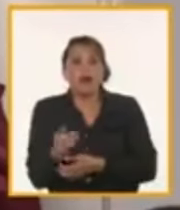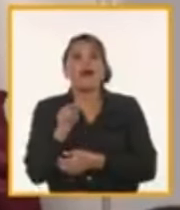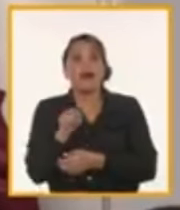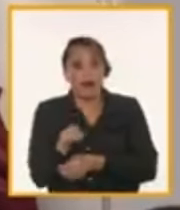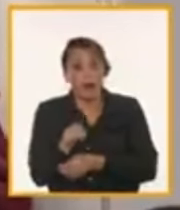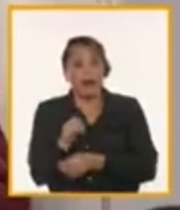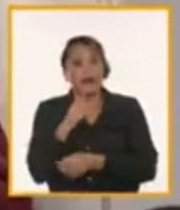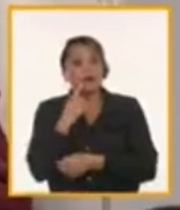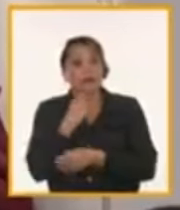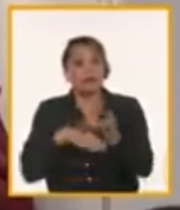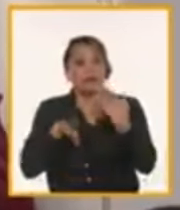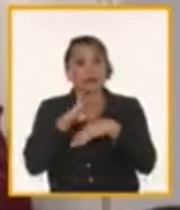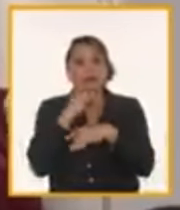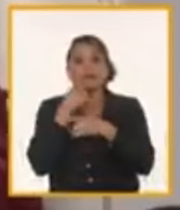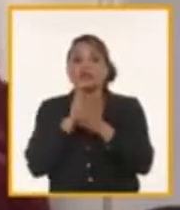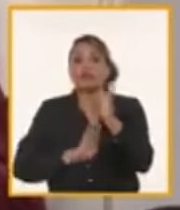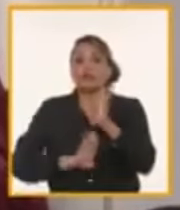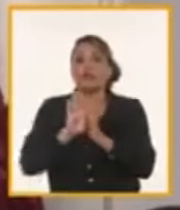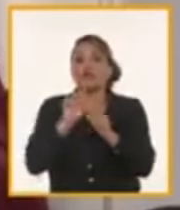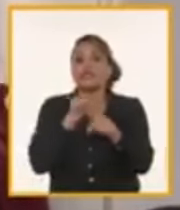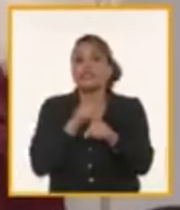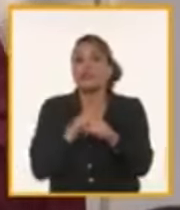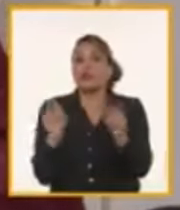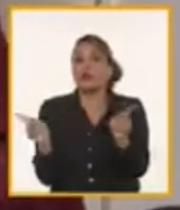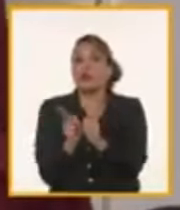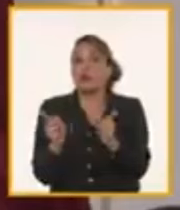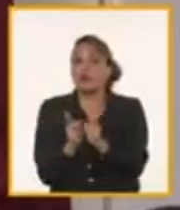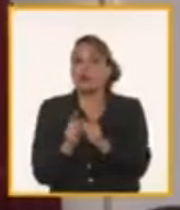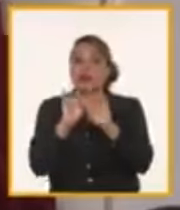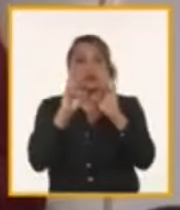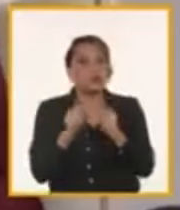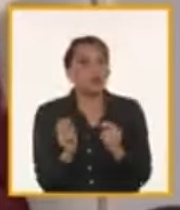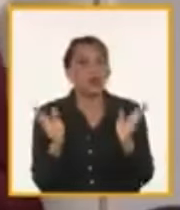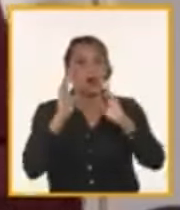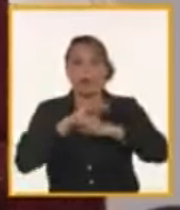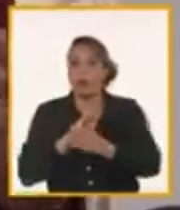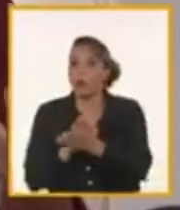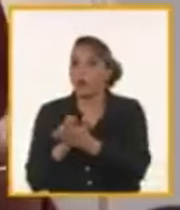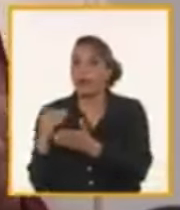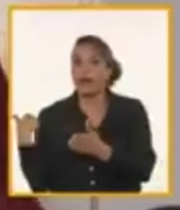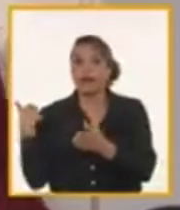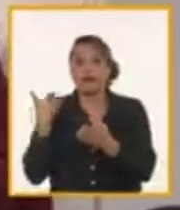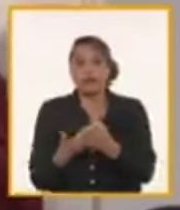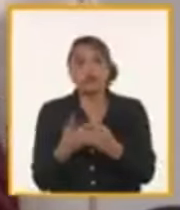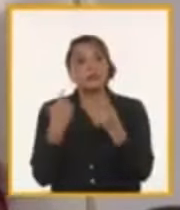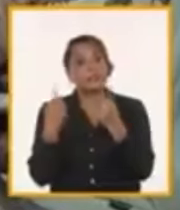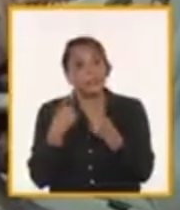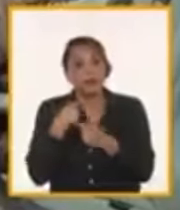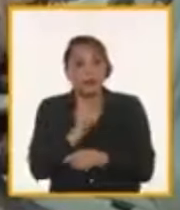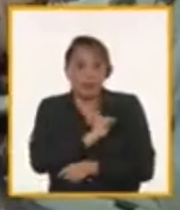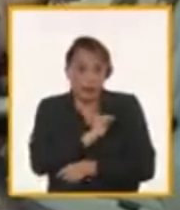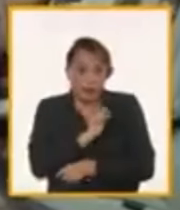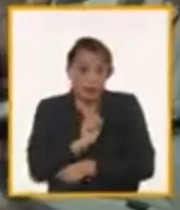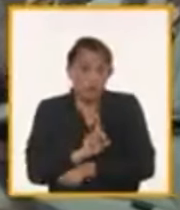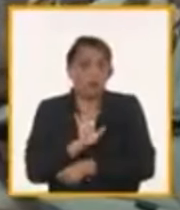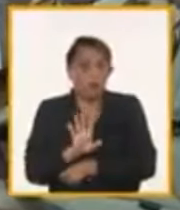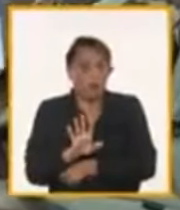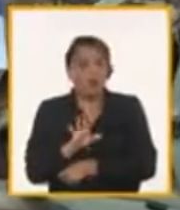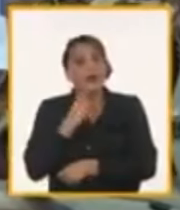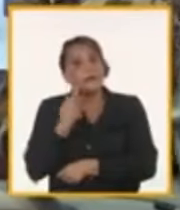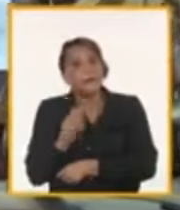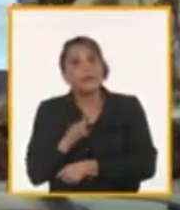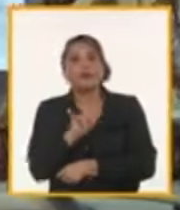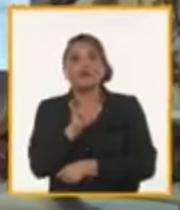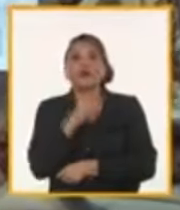de superior de educación de ciclo corto que hoy no tenemos todavía los resultados que necesitamos y que queremos fíjense no es solo que también lo que